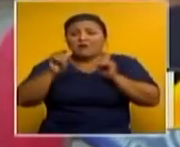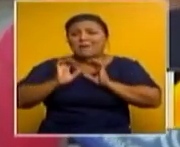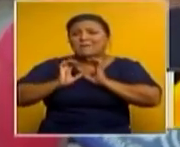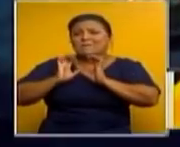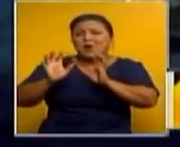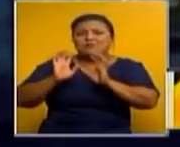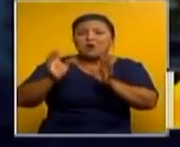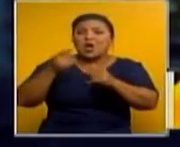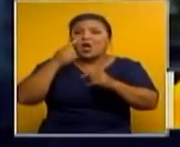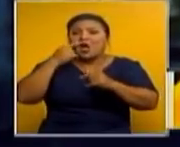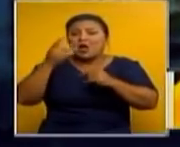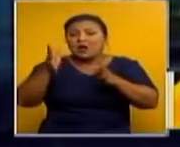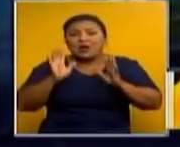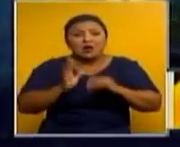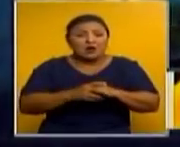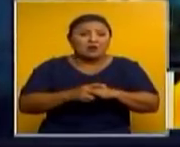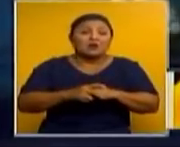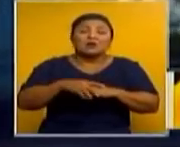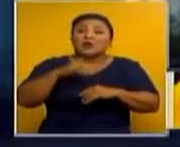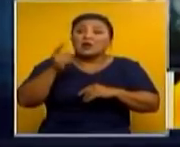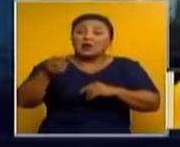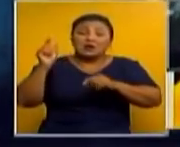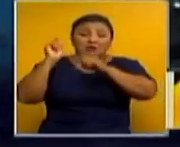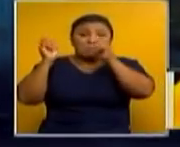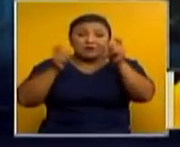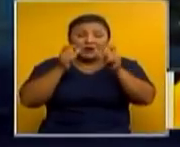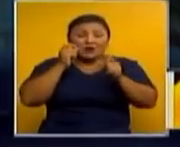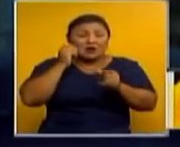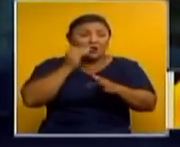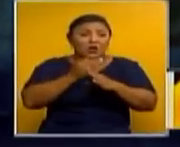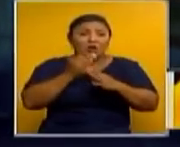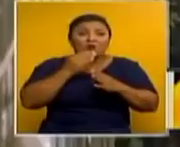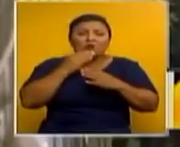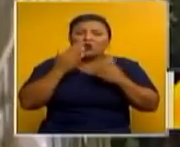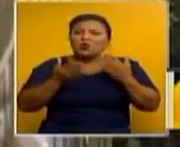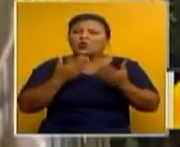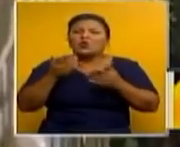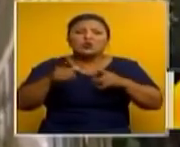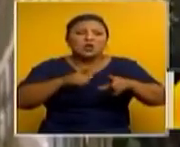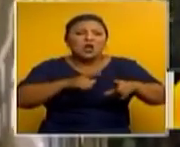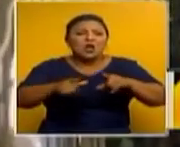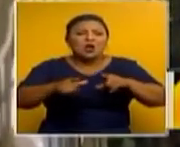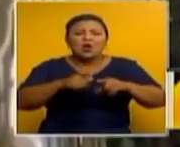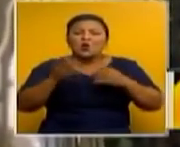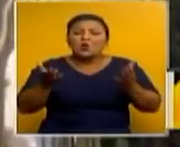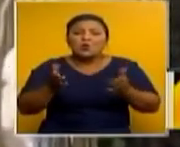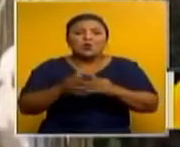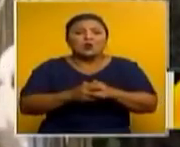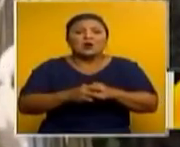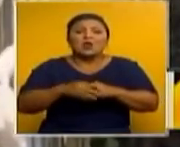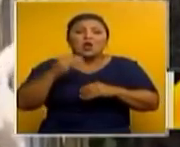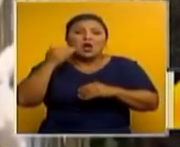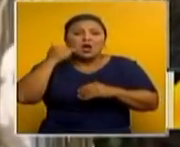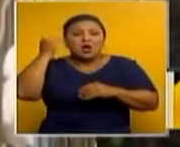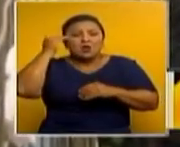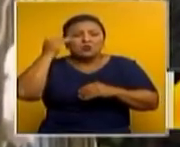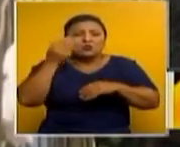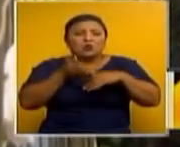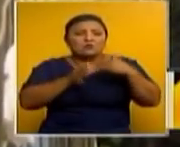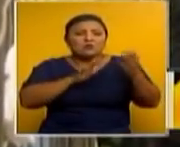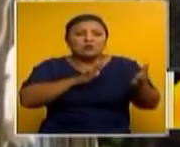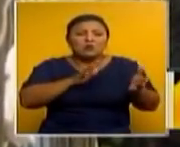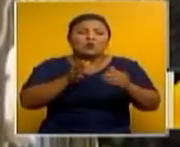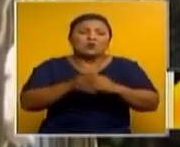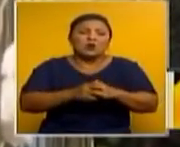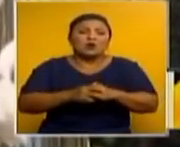cogieron preso. El fiscal de turno relata la desgarradora escena donde se dio el atroz asesinato de los adultos mayores que